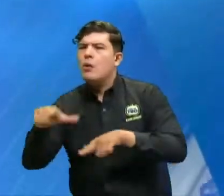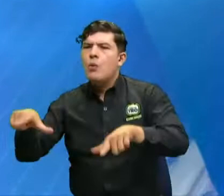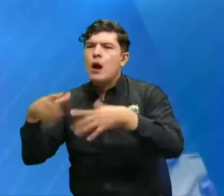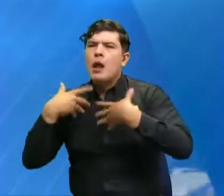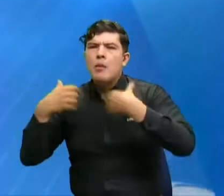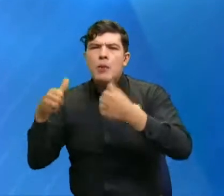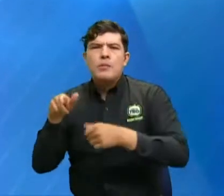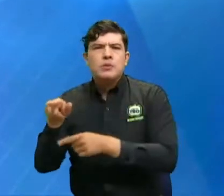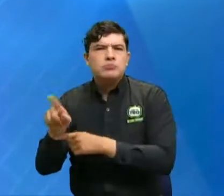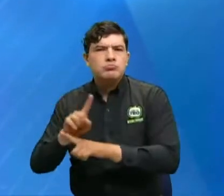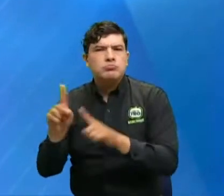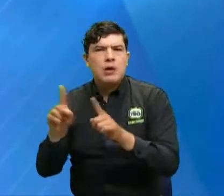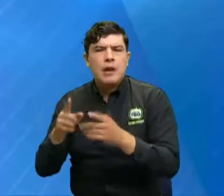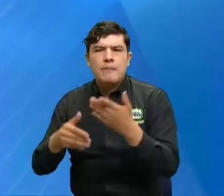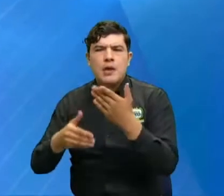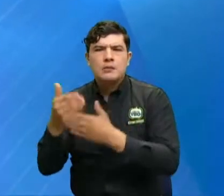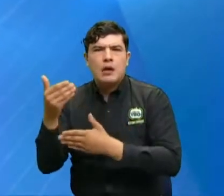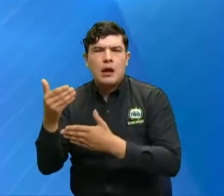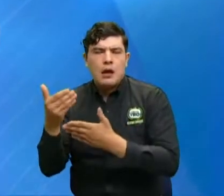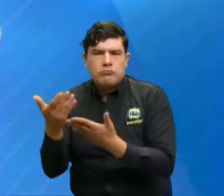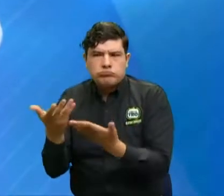inicia nazis de la noche